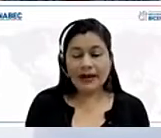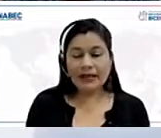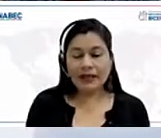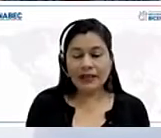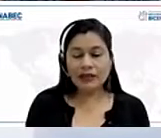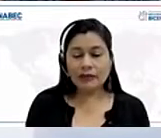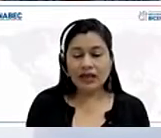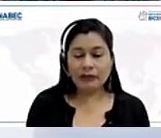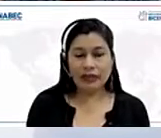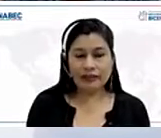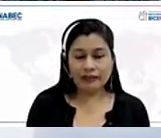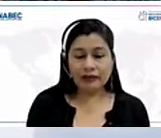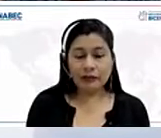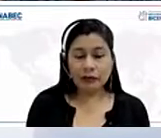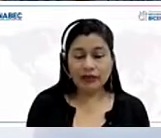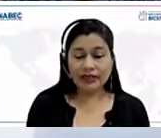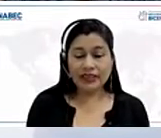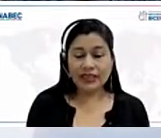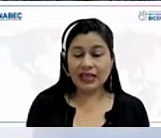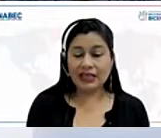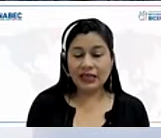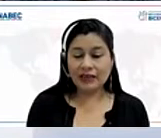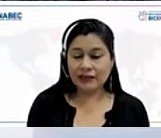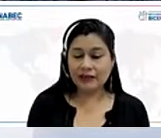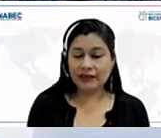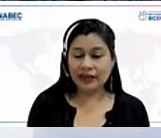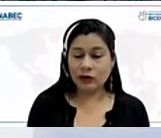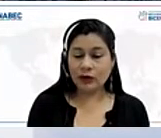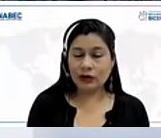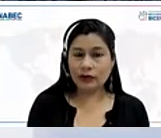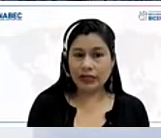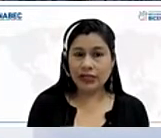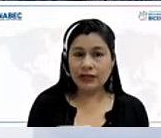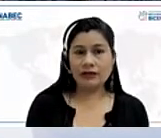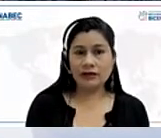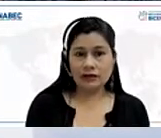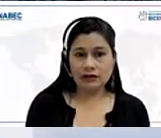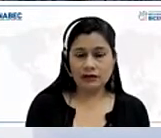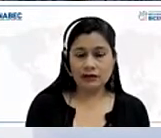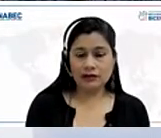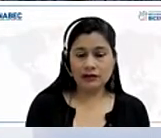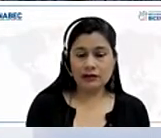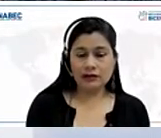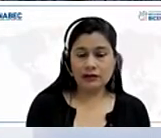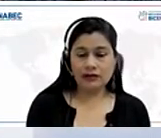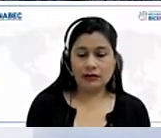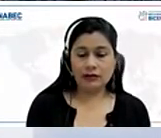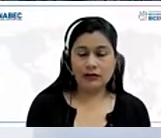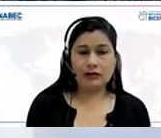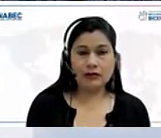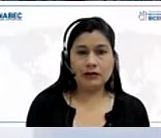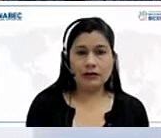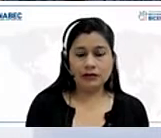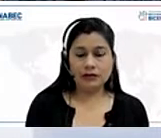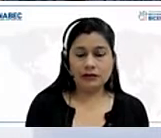Para la beca de idioma japonés, por ser Nikkei, ¿es necesario el Koseki? No es necesario. Ese